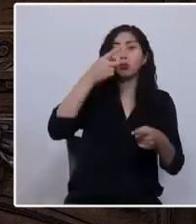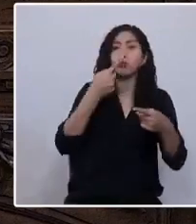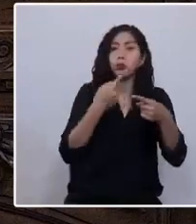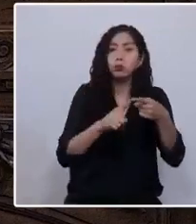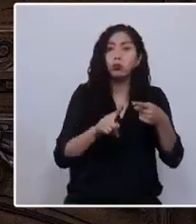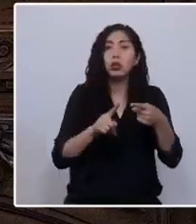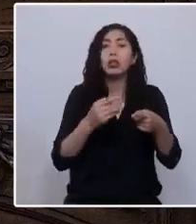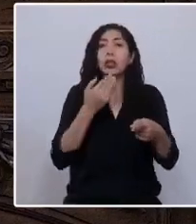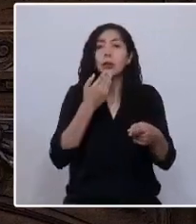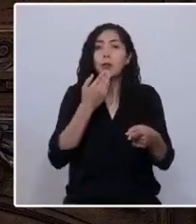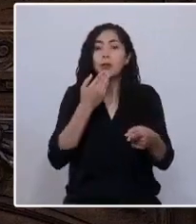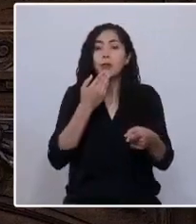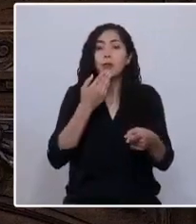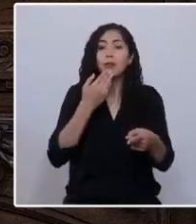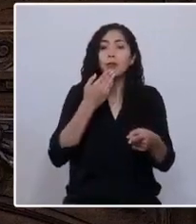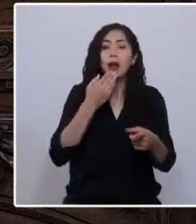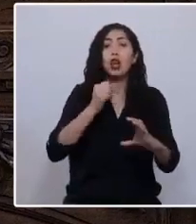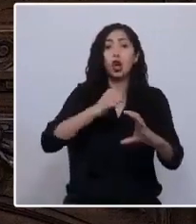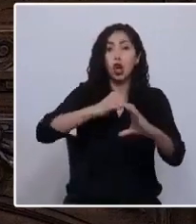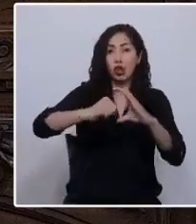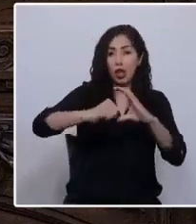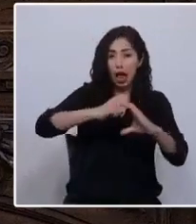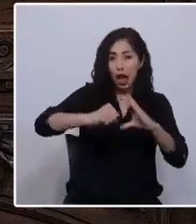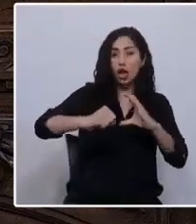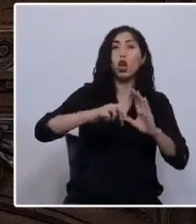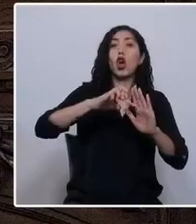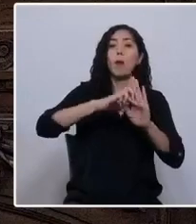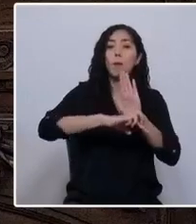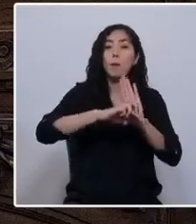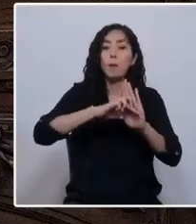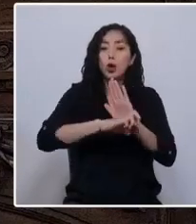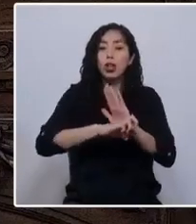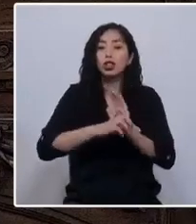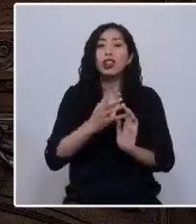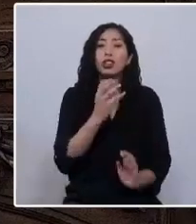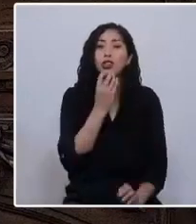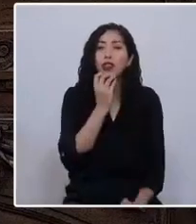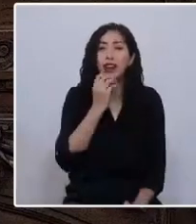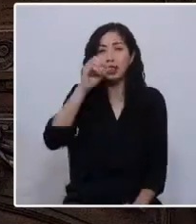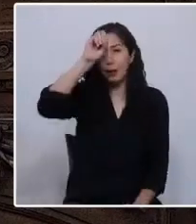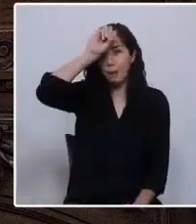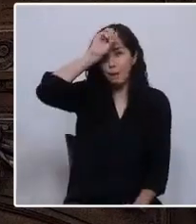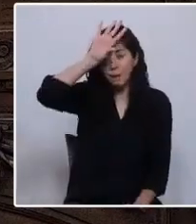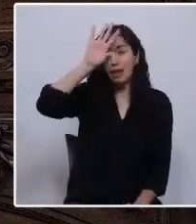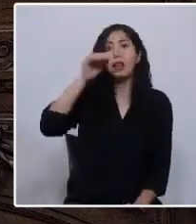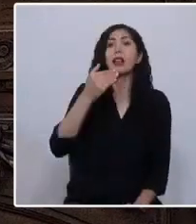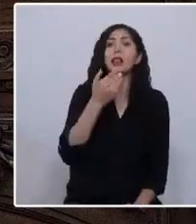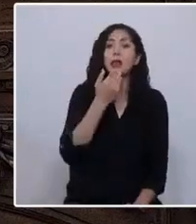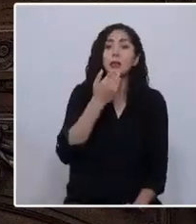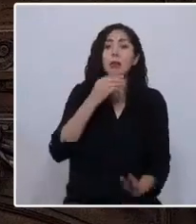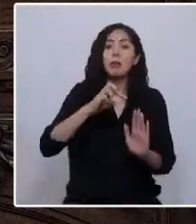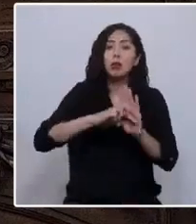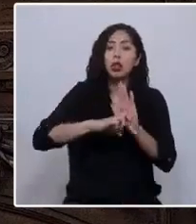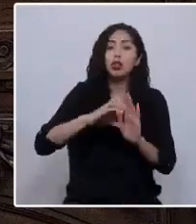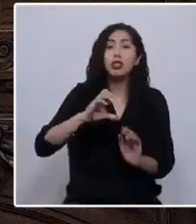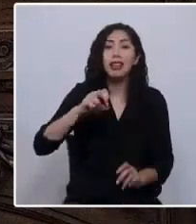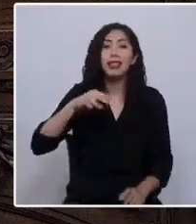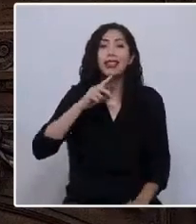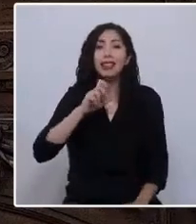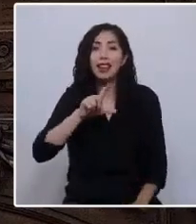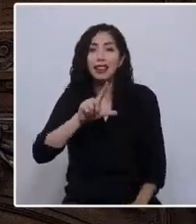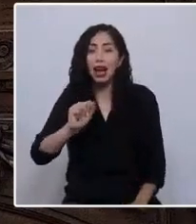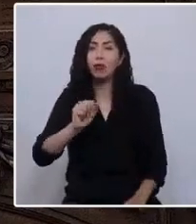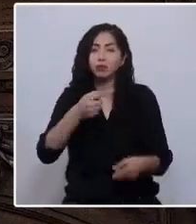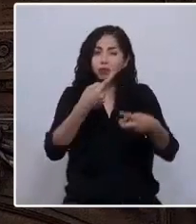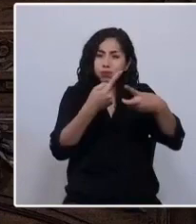pobres codelco división choapa proyecto anémona uno de antofagasta minerals proyectos centellas estos proyectos son